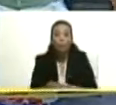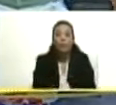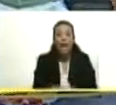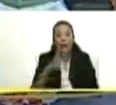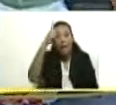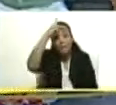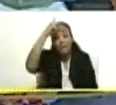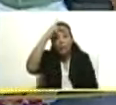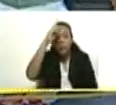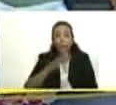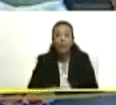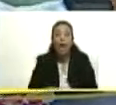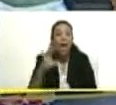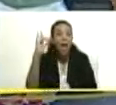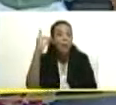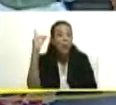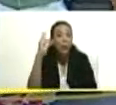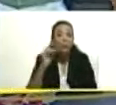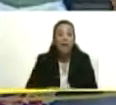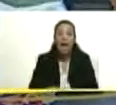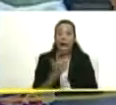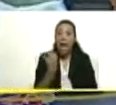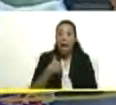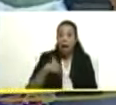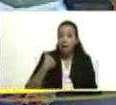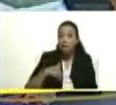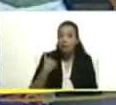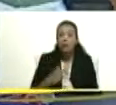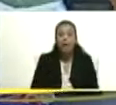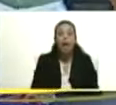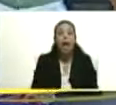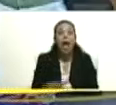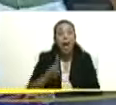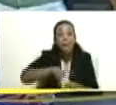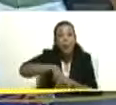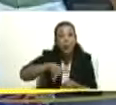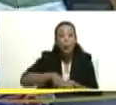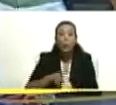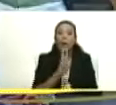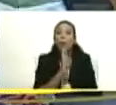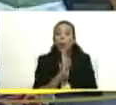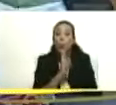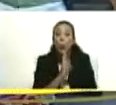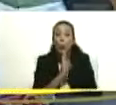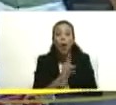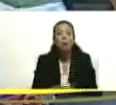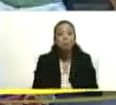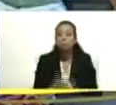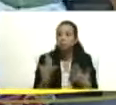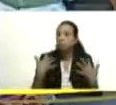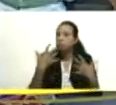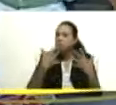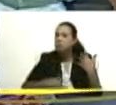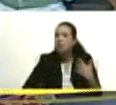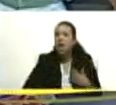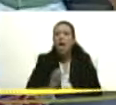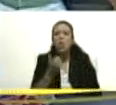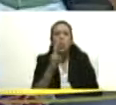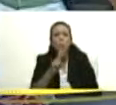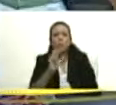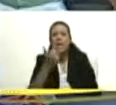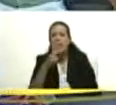Perú, en Bolivia, en Argentina, en Paraguay, en Uruguay, mire, en 12, 13